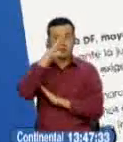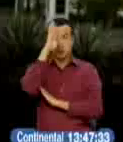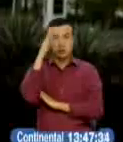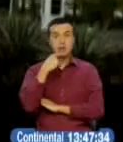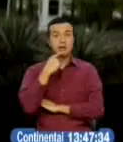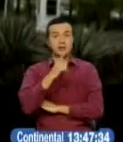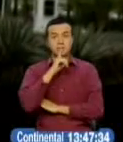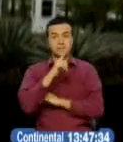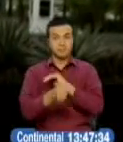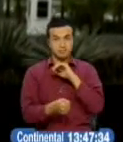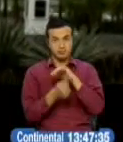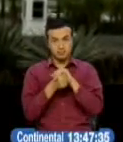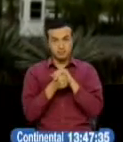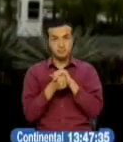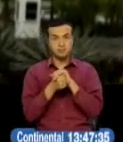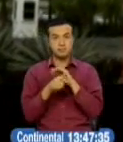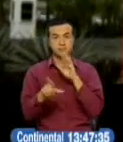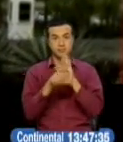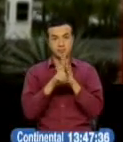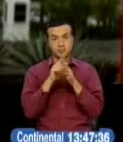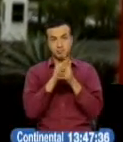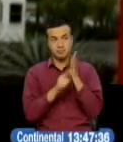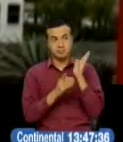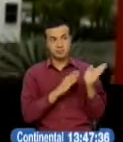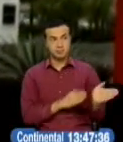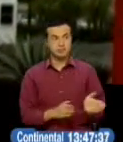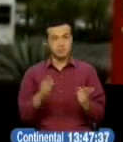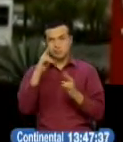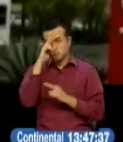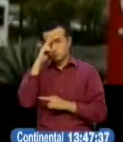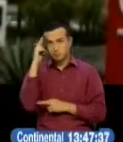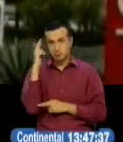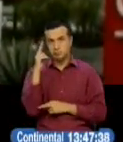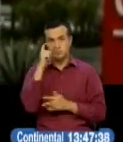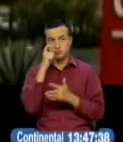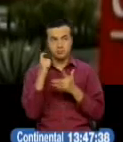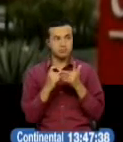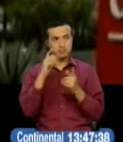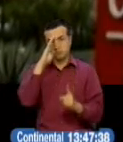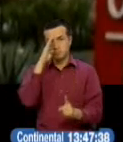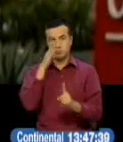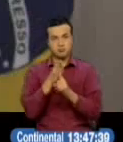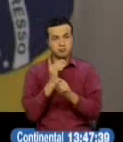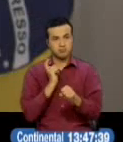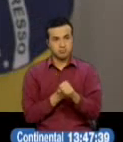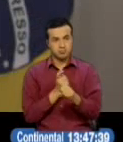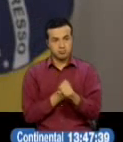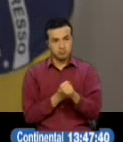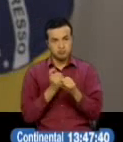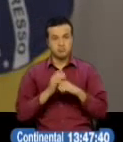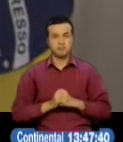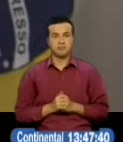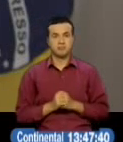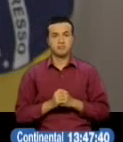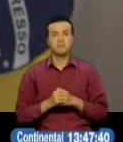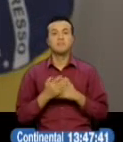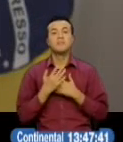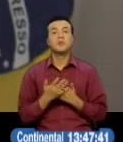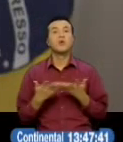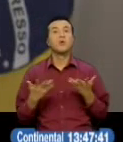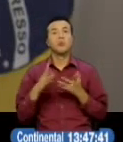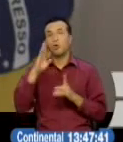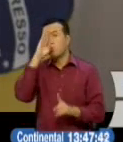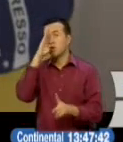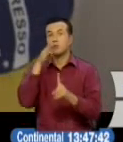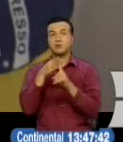sigilo, contemplado también en nuestra legislación, que se debe respetar y que tiene una finalidad específica. Esta reserva o sigilo tiene una